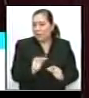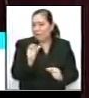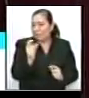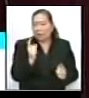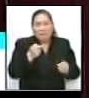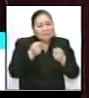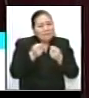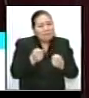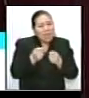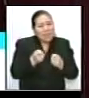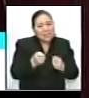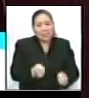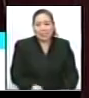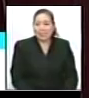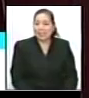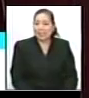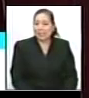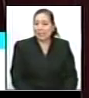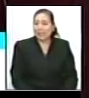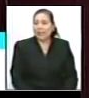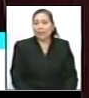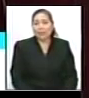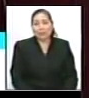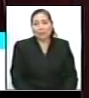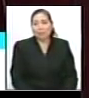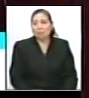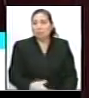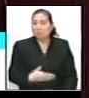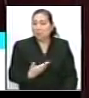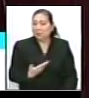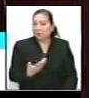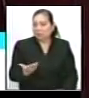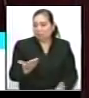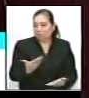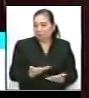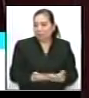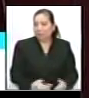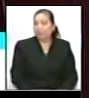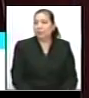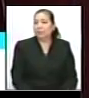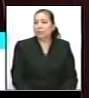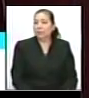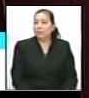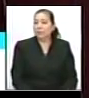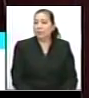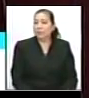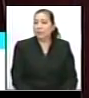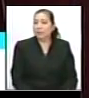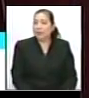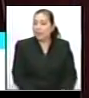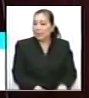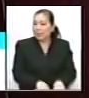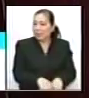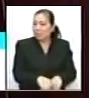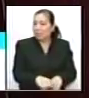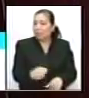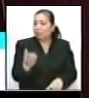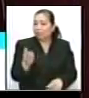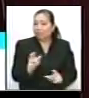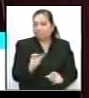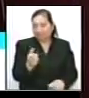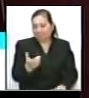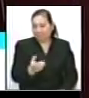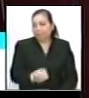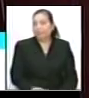persona que podría ser la accesitaria. Se le da también la bienvenida al